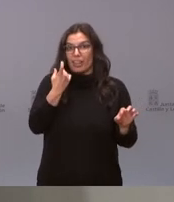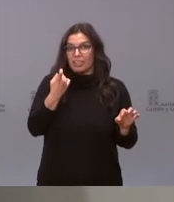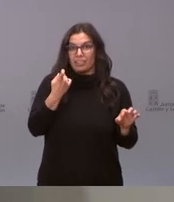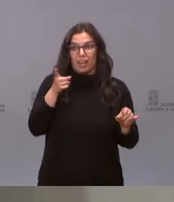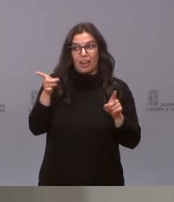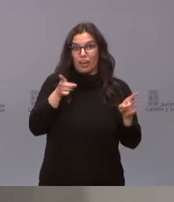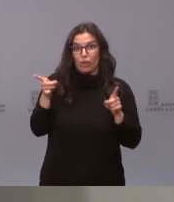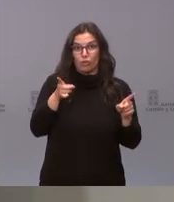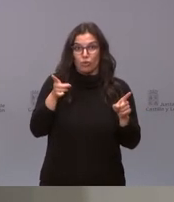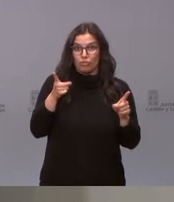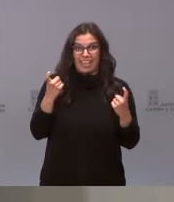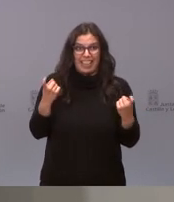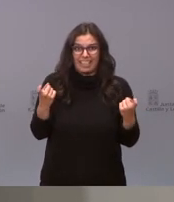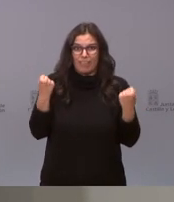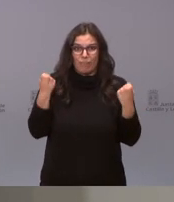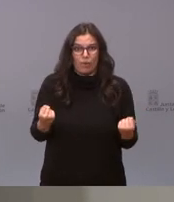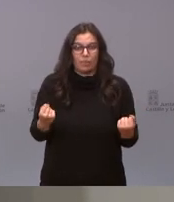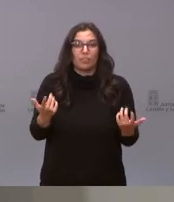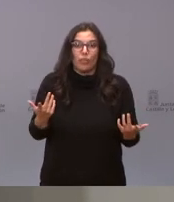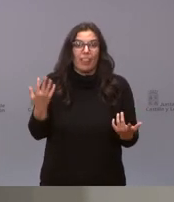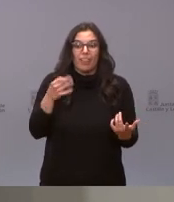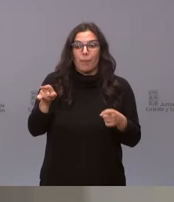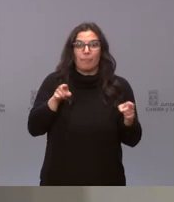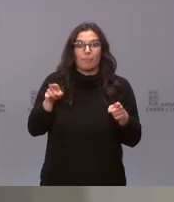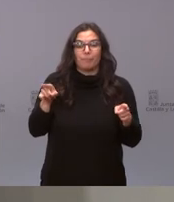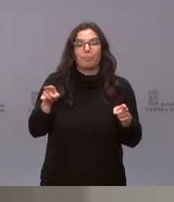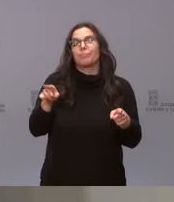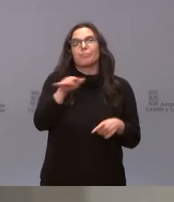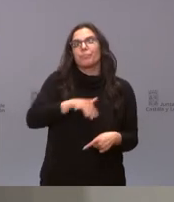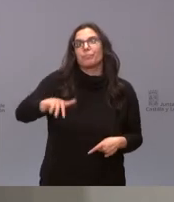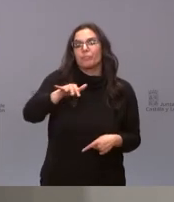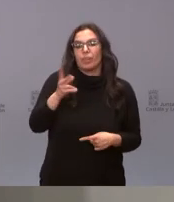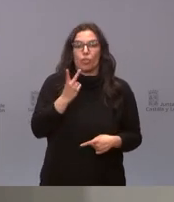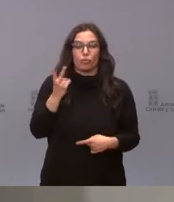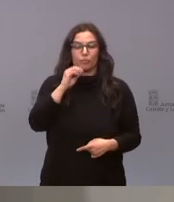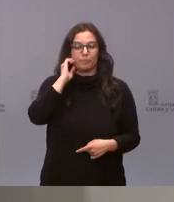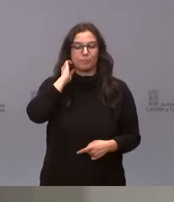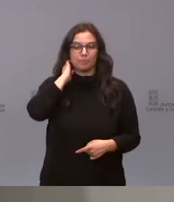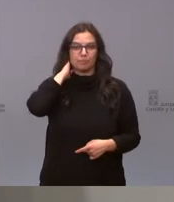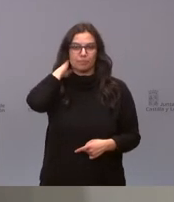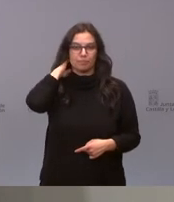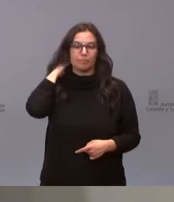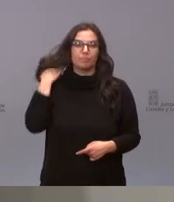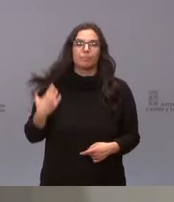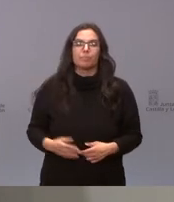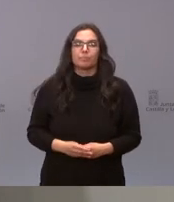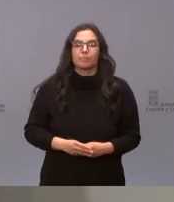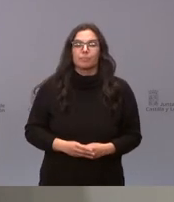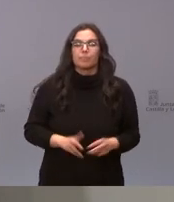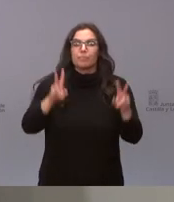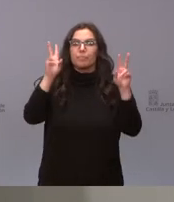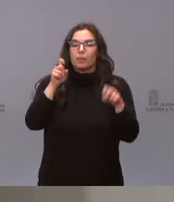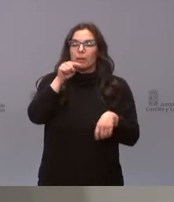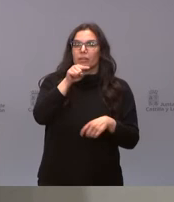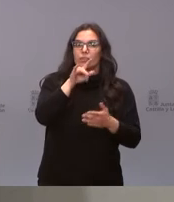sitios mucho por lo tanto tiene que dar cobertura en esos en esos dos espacios en cuanto a si ustedes